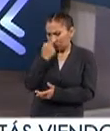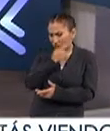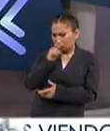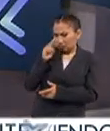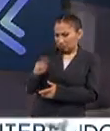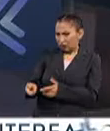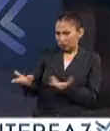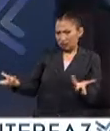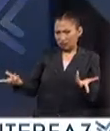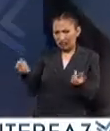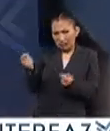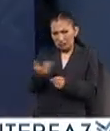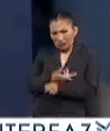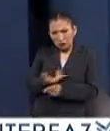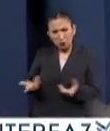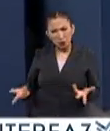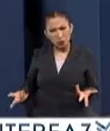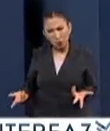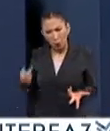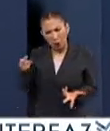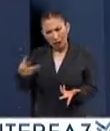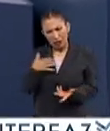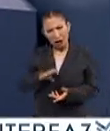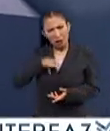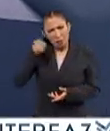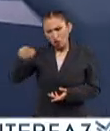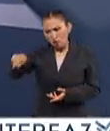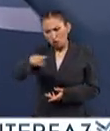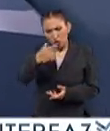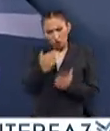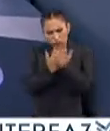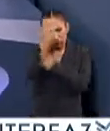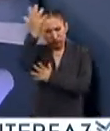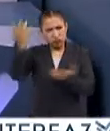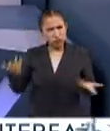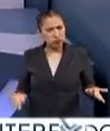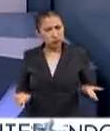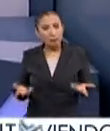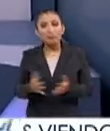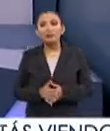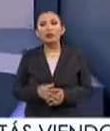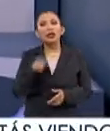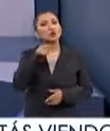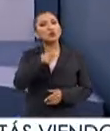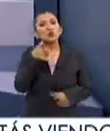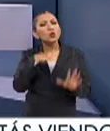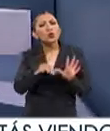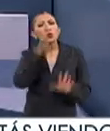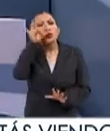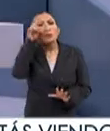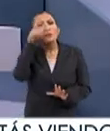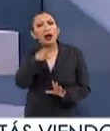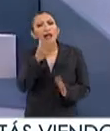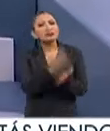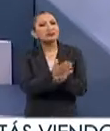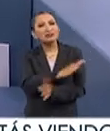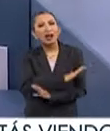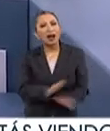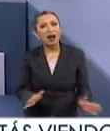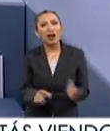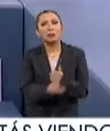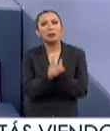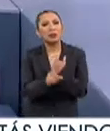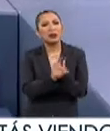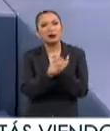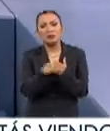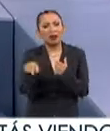visualmente observas la escena y dices, pues esto es un abuso de un nivel impresionante, ¿no? ¿Y qué has detectado, Trixia, para poder frenar este tipo